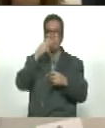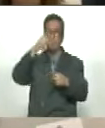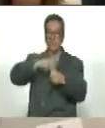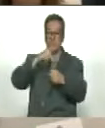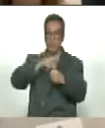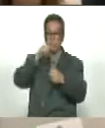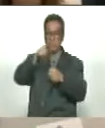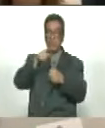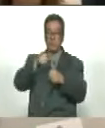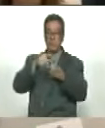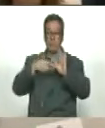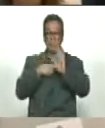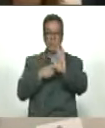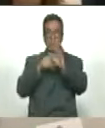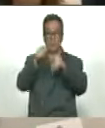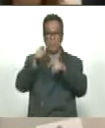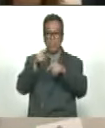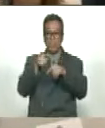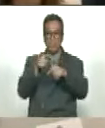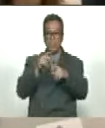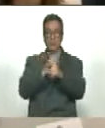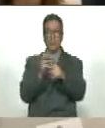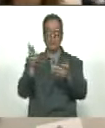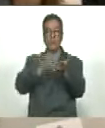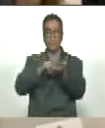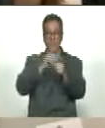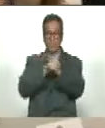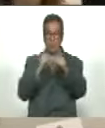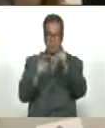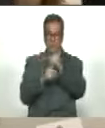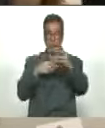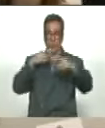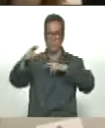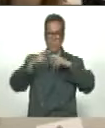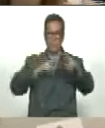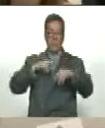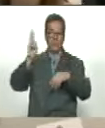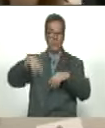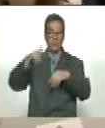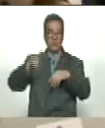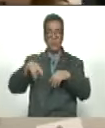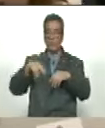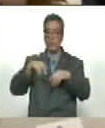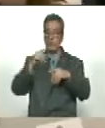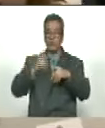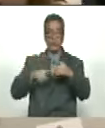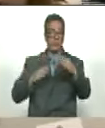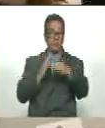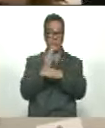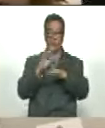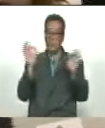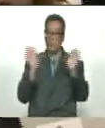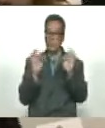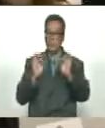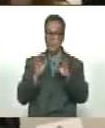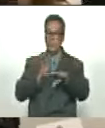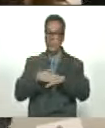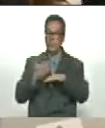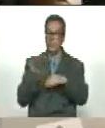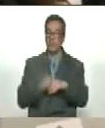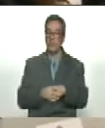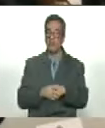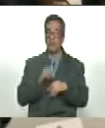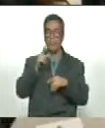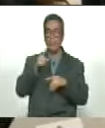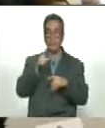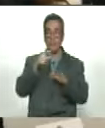Paraguay estamos frente a una reanudación de unas relaciones que nunca debió interrumpirse, porque lo